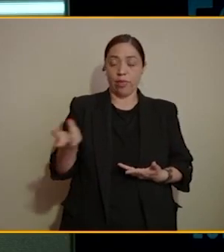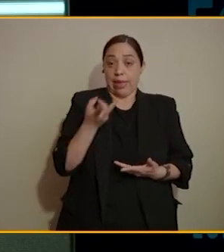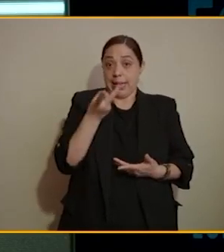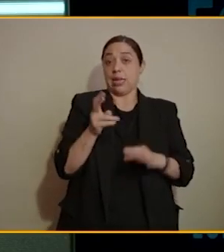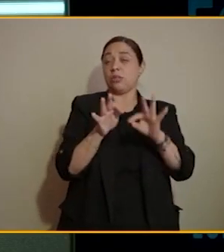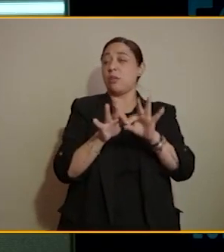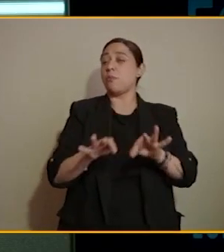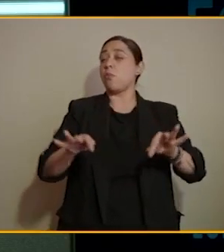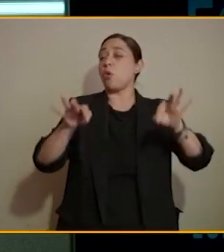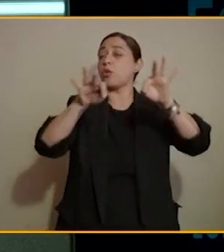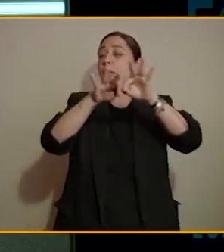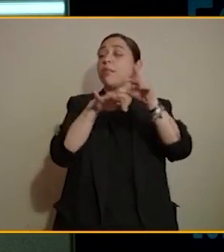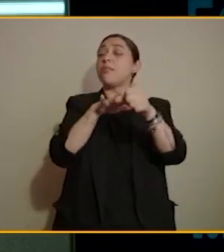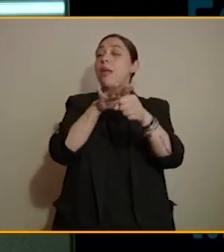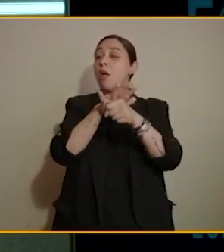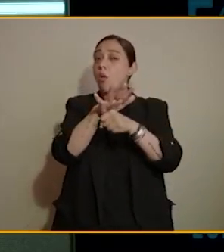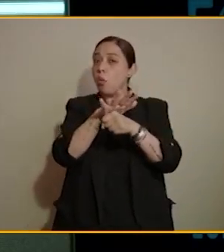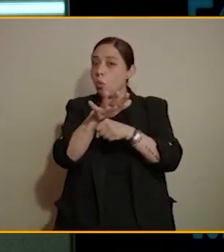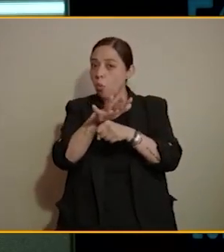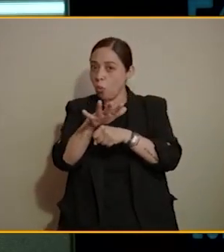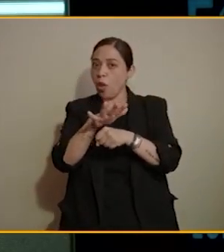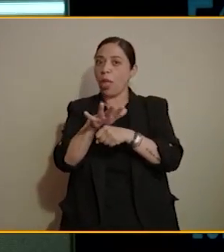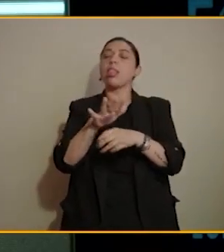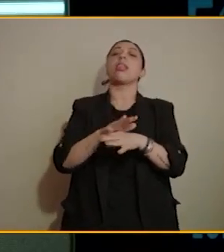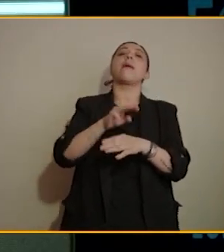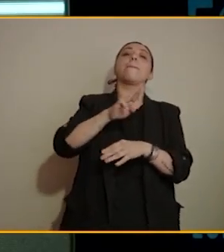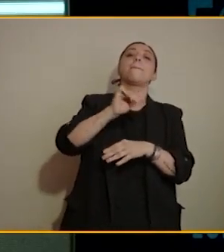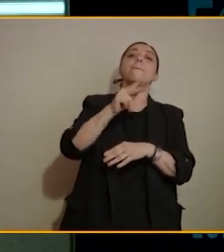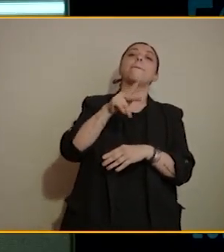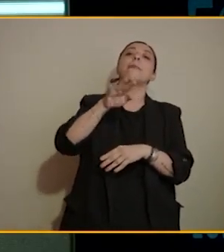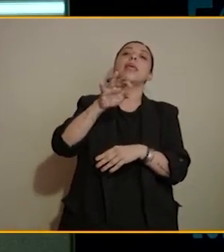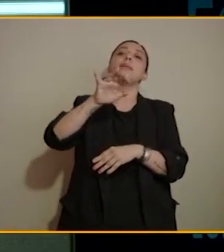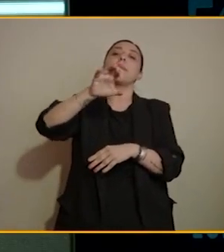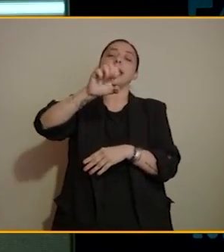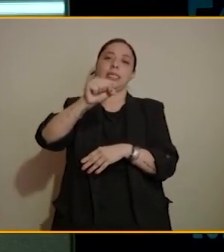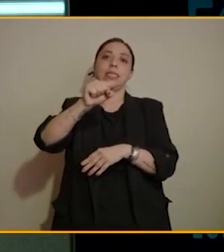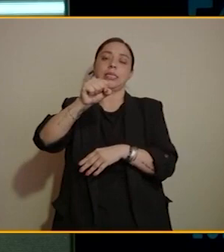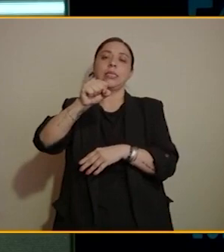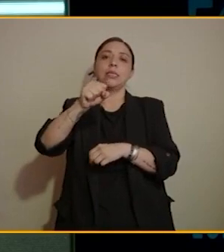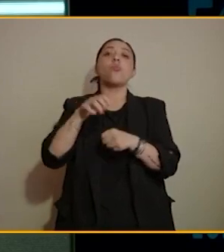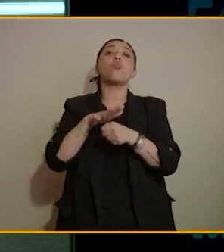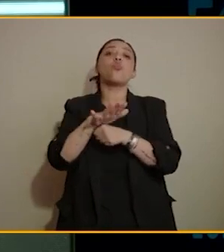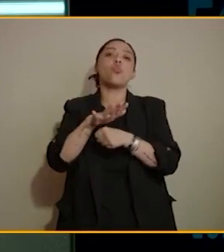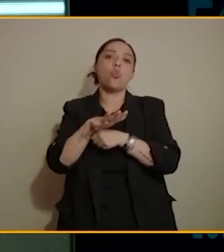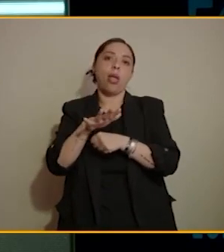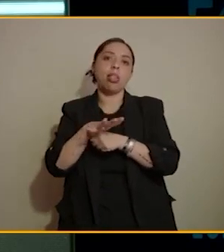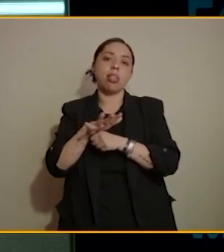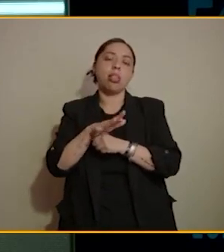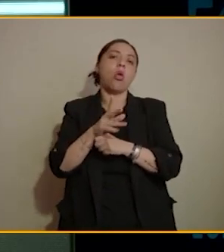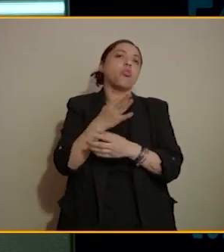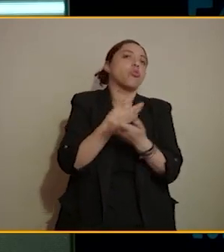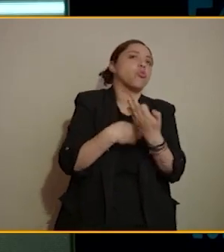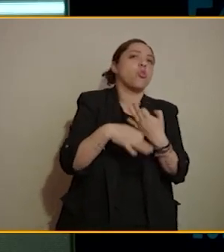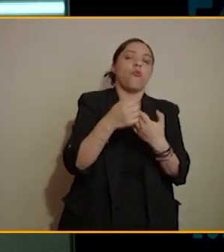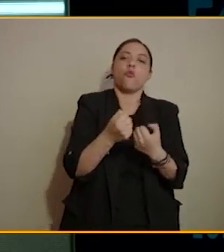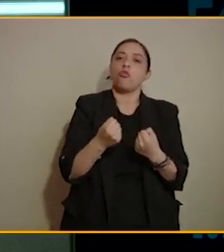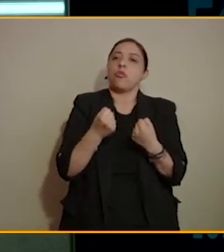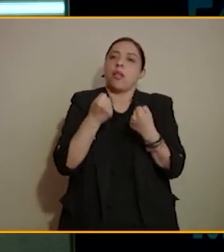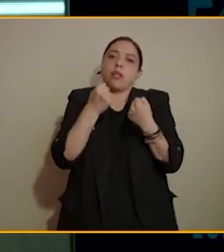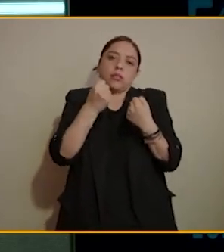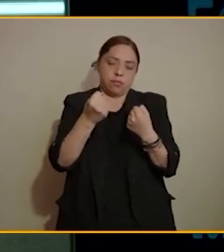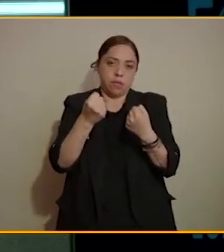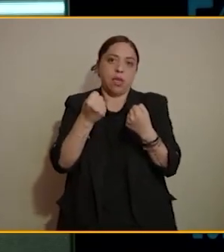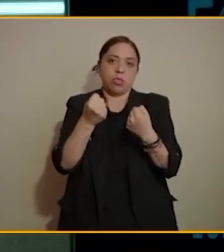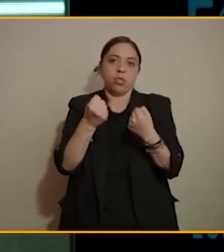importantísima la asistencia técnica en las MIPYMES. ¿Qué es asistencia técnica? todo el fortalecimiento que tenga que ver